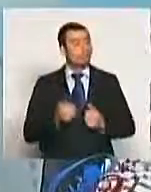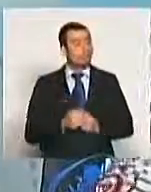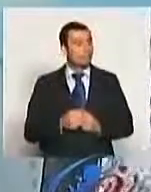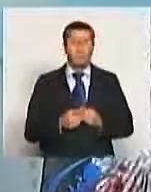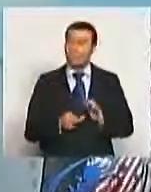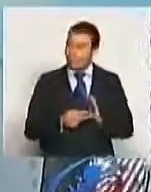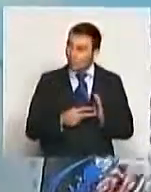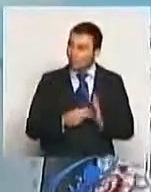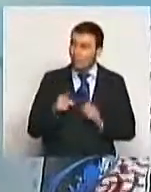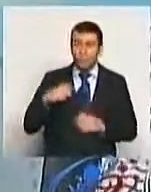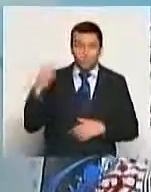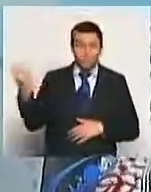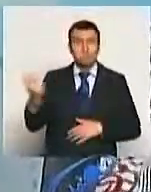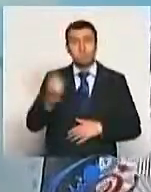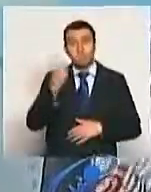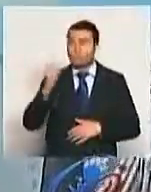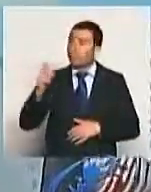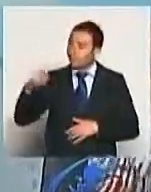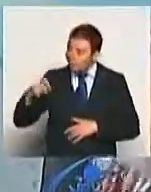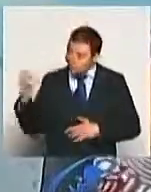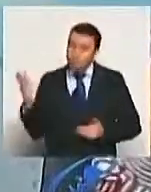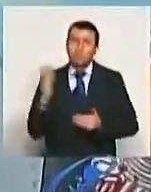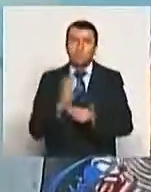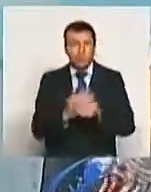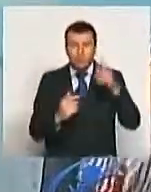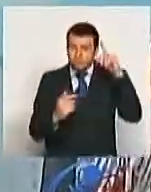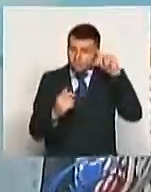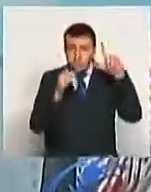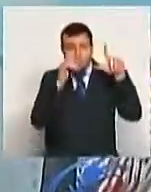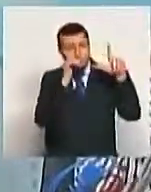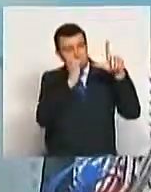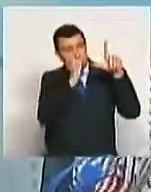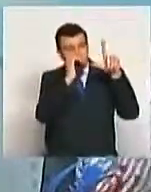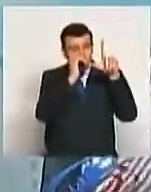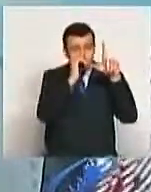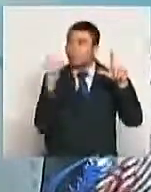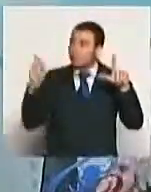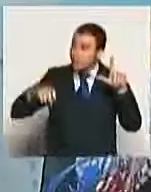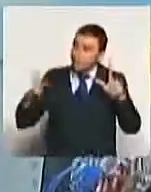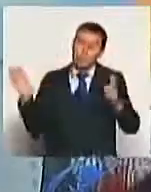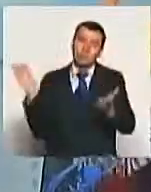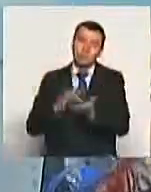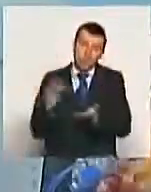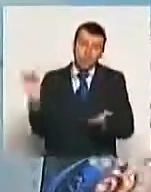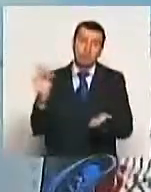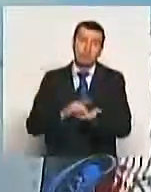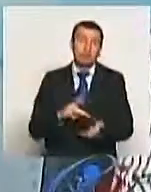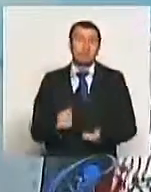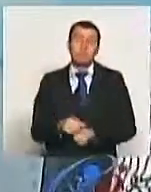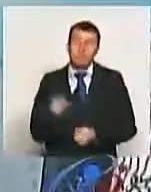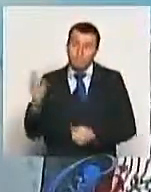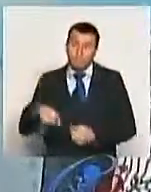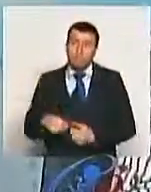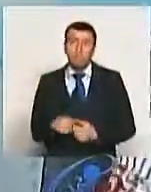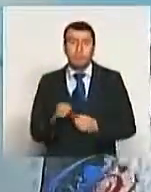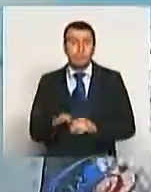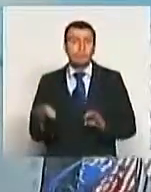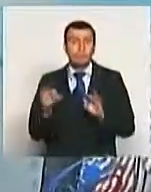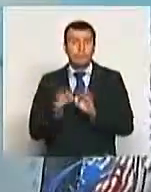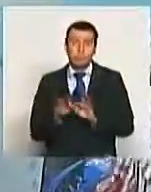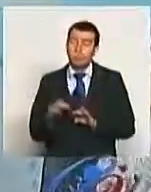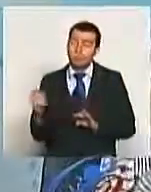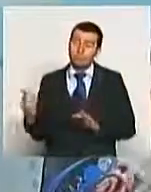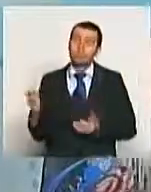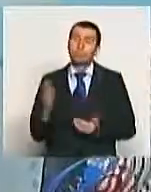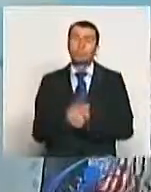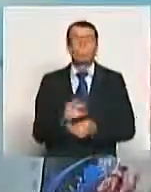hablando en forma general, que si no se hace citologías, pues no sufre ese microtrauma y por lo tanto no tiene ese beneficio, es el microtrauma que produce el cepillo. Entonces